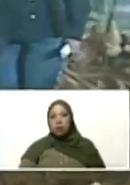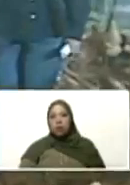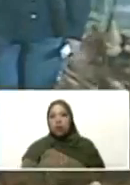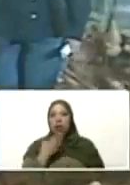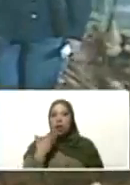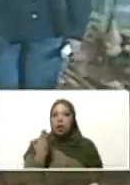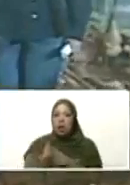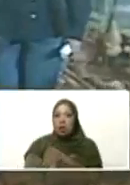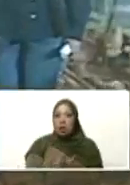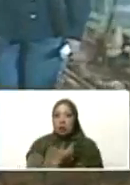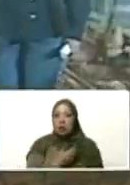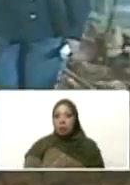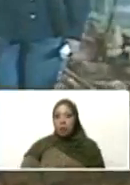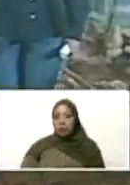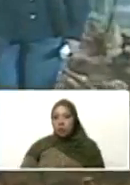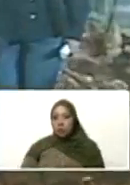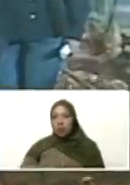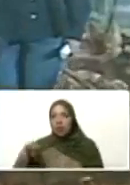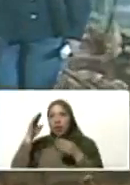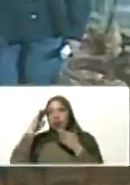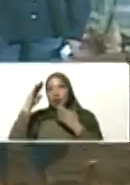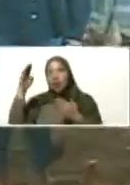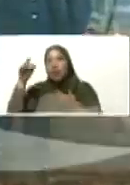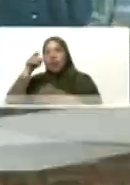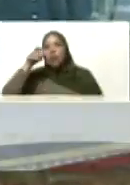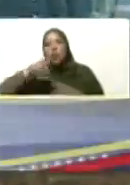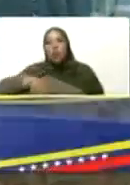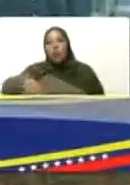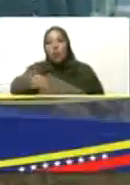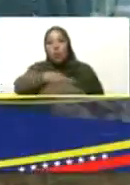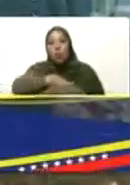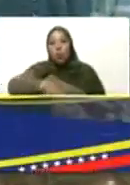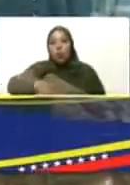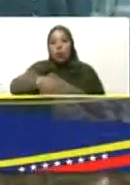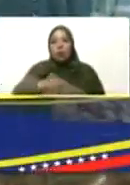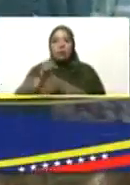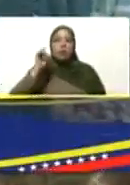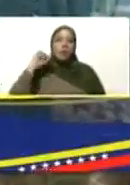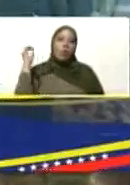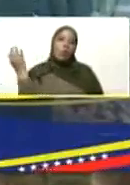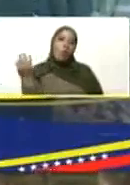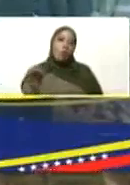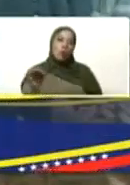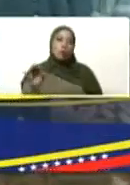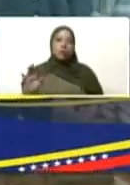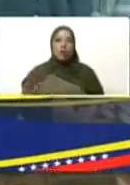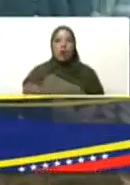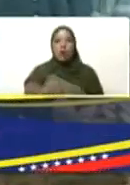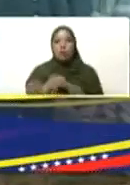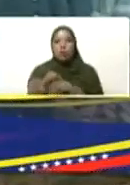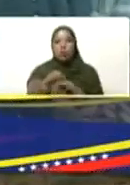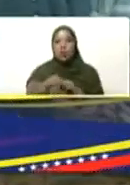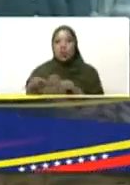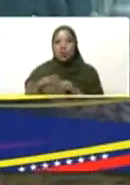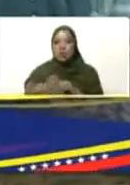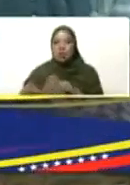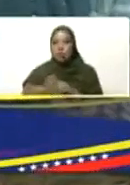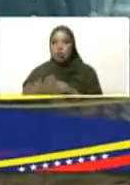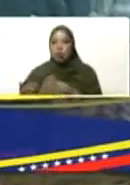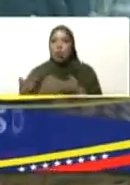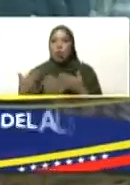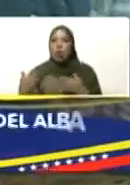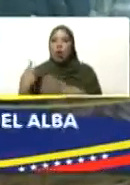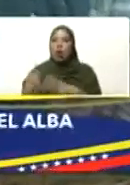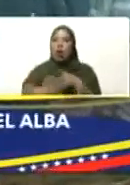Gracias, presidente. Le saludamos de la profundidad del llano venezolano, acá en el municipio del Socorro, como usted acaba de decir, tierra